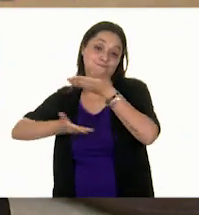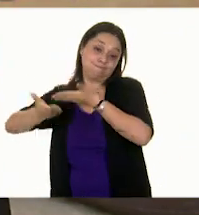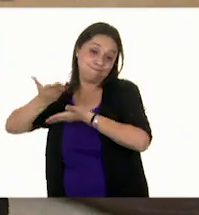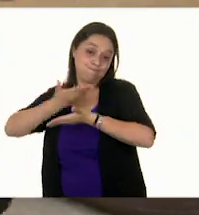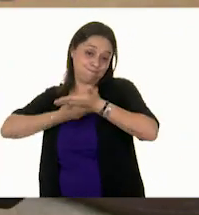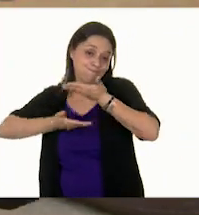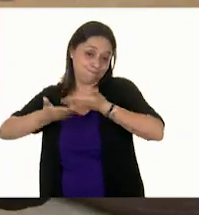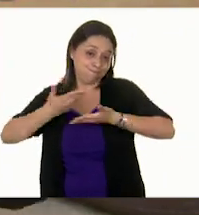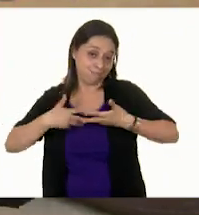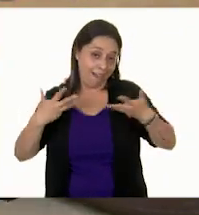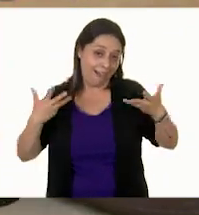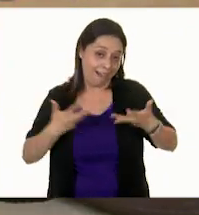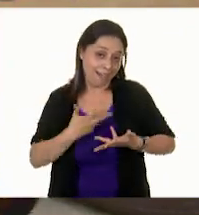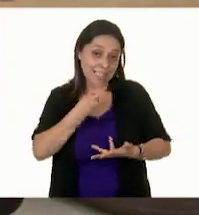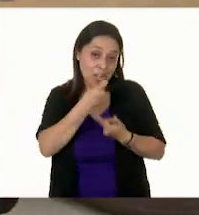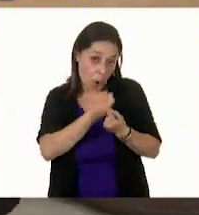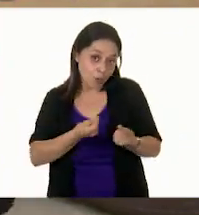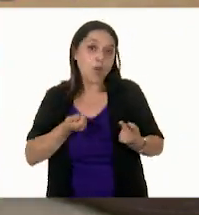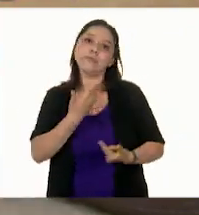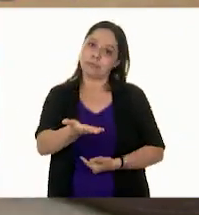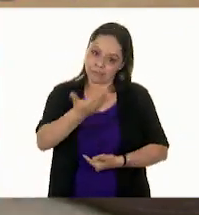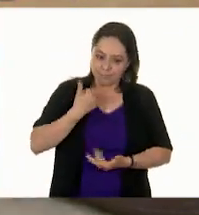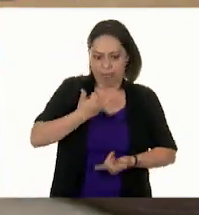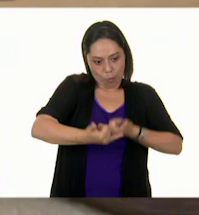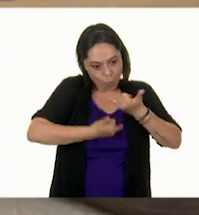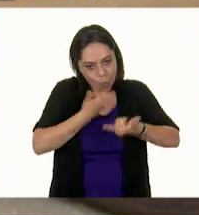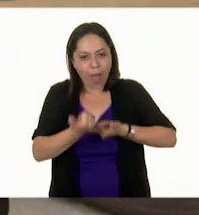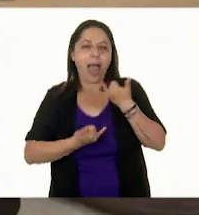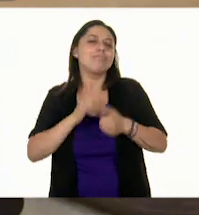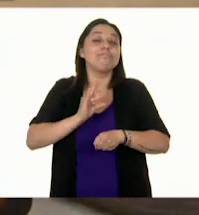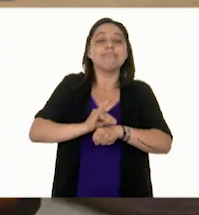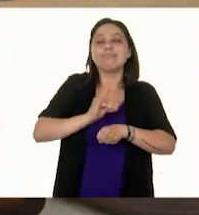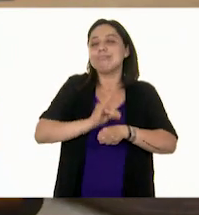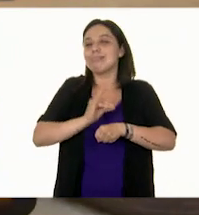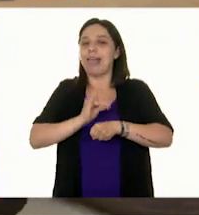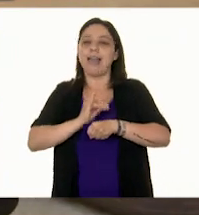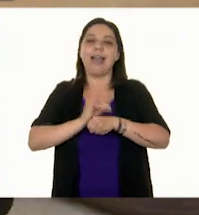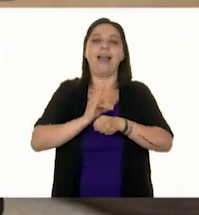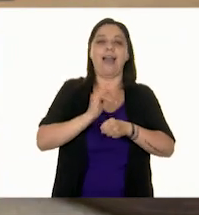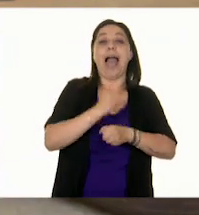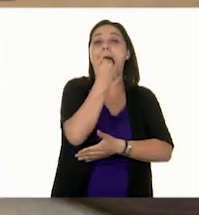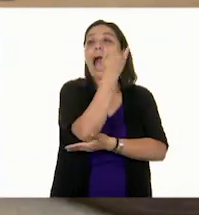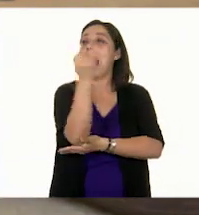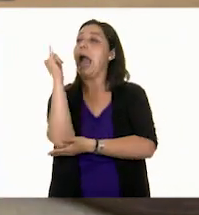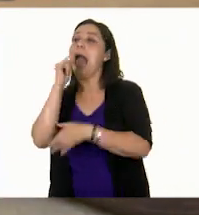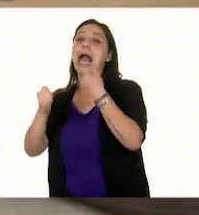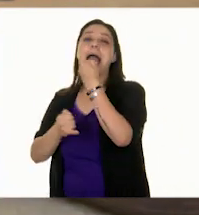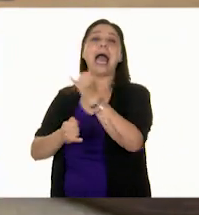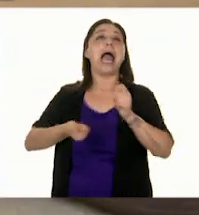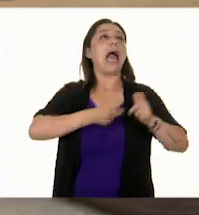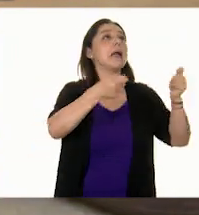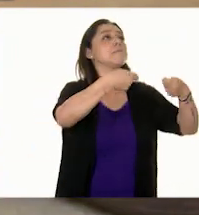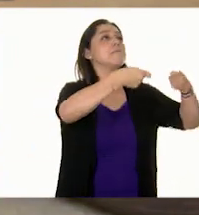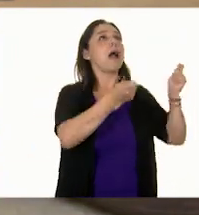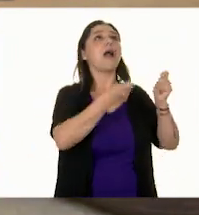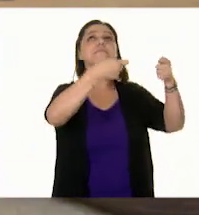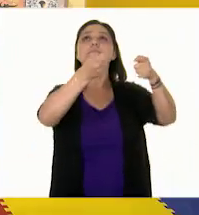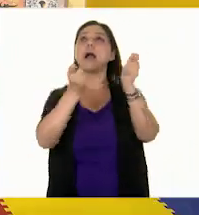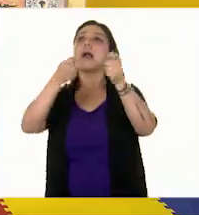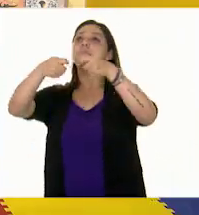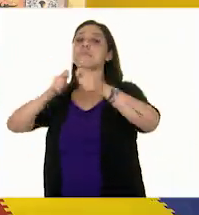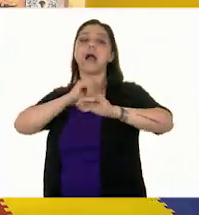ellos. ¡Así que a jugar a ser jardineras y jardineros, Adriana! Podrá resultar muy